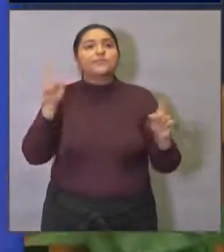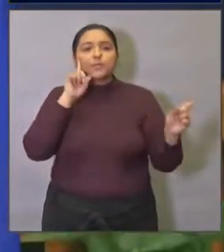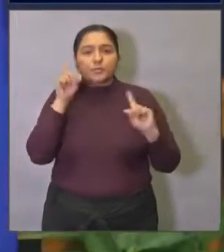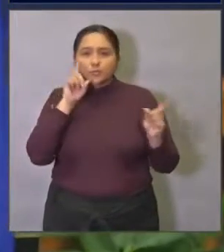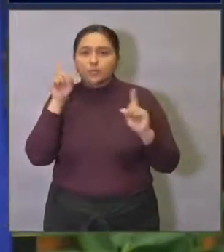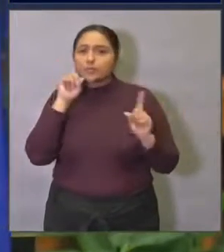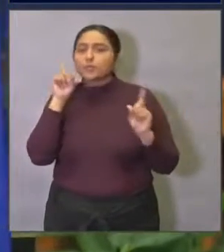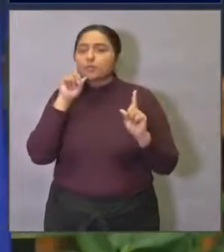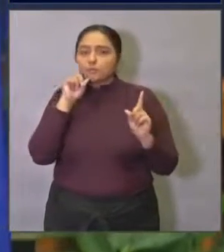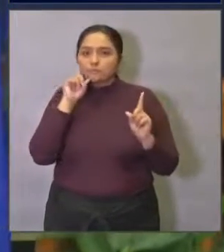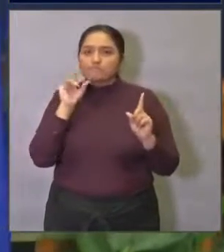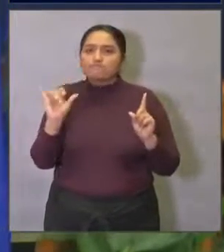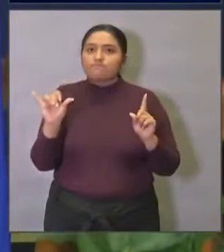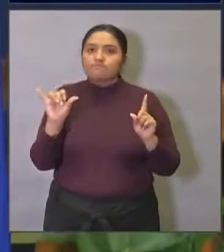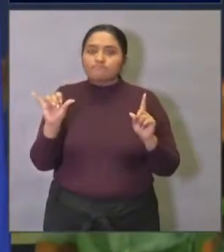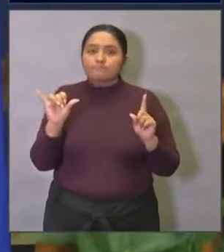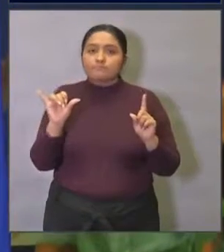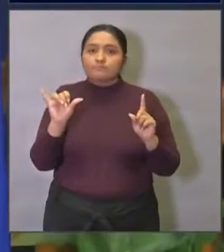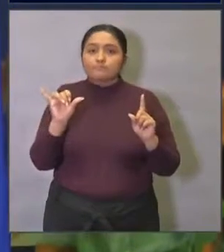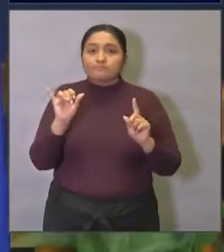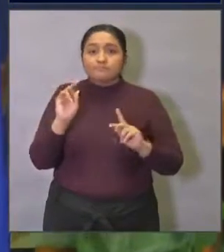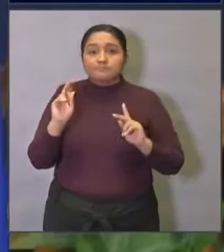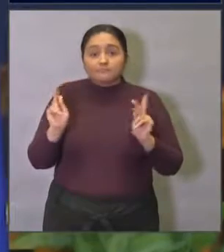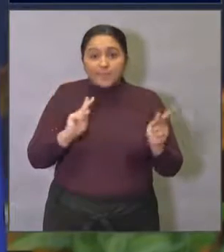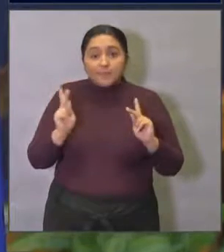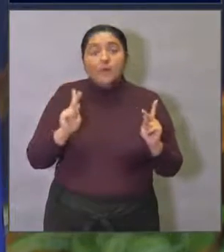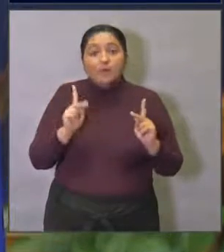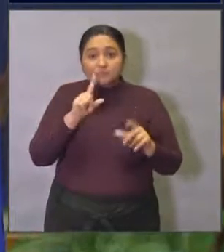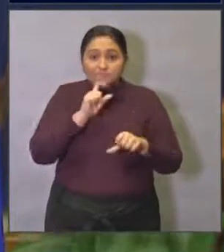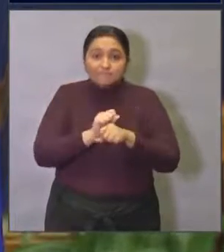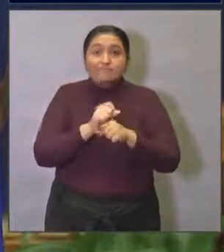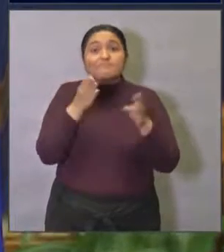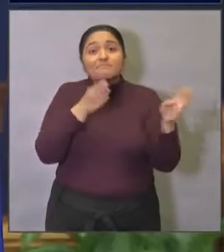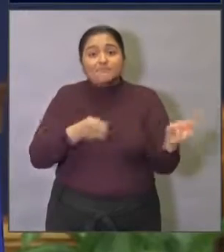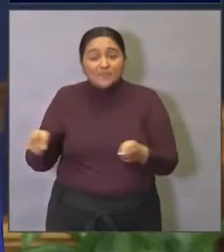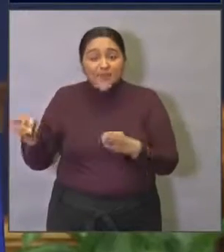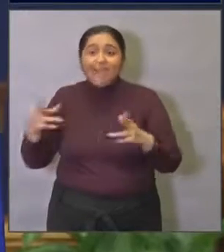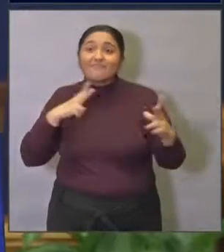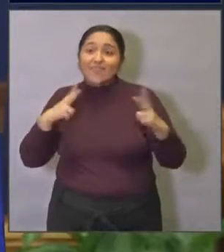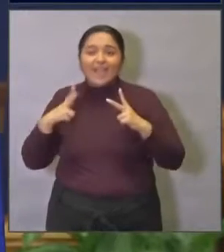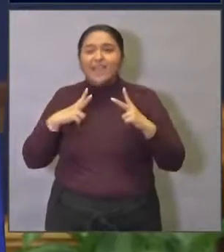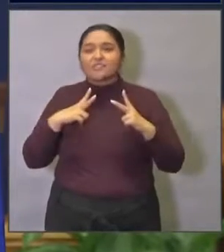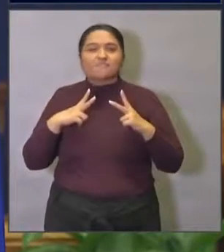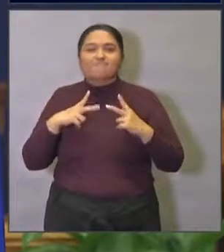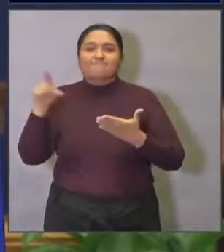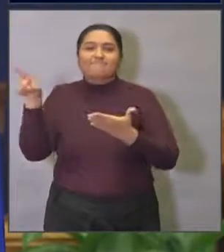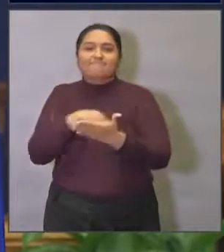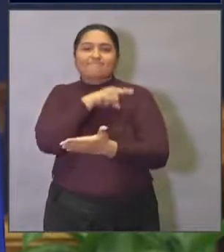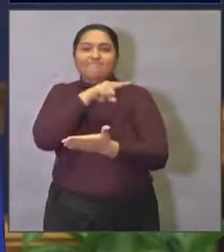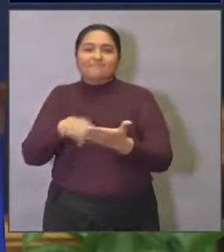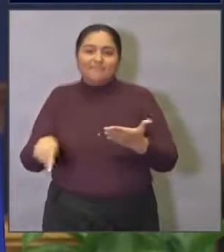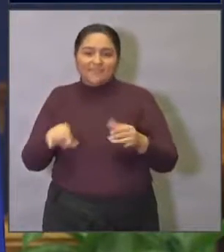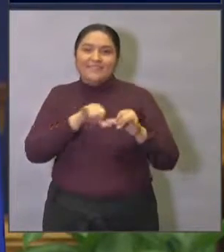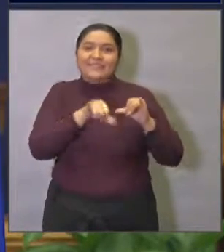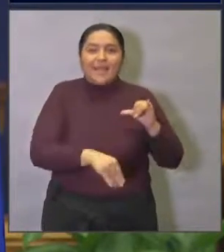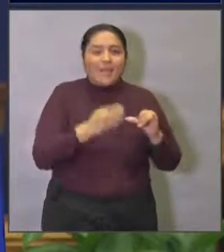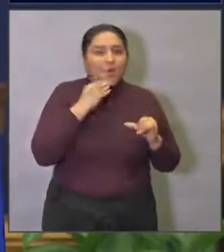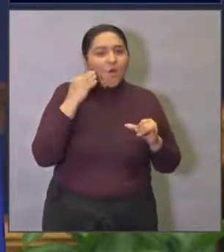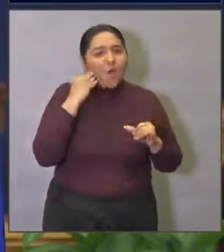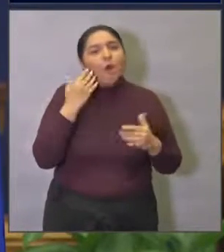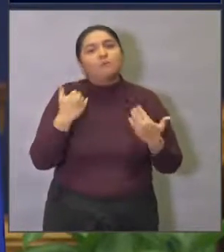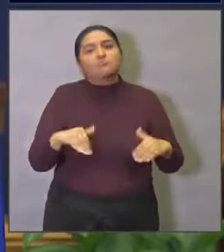varias personas que han pospuesto sus planes de viaje y ahora se quedarán en casa. Nos anima mucho saber que